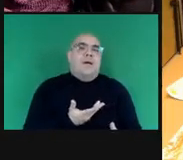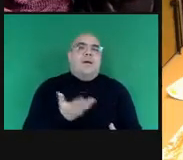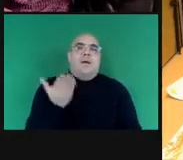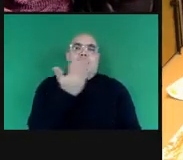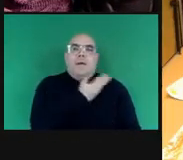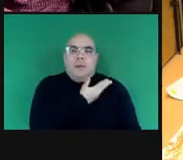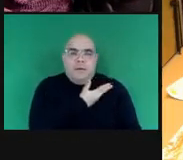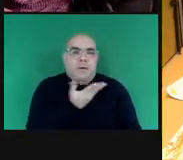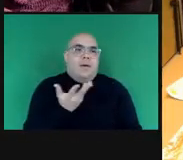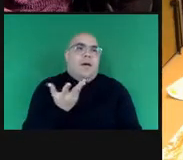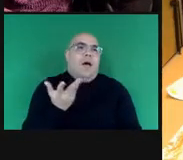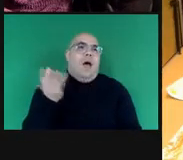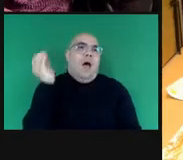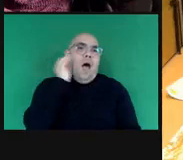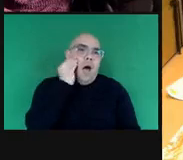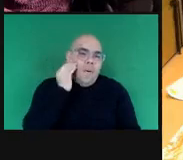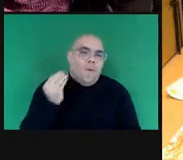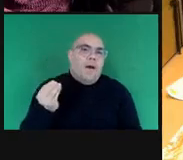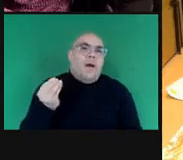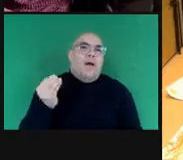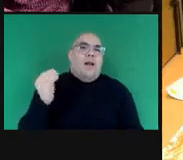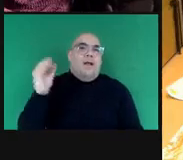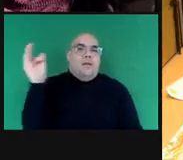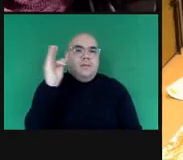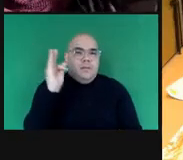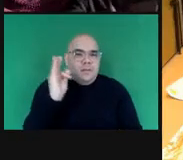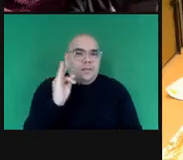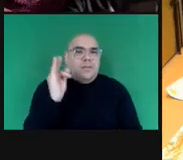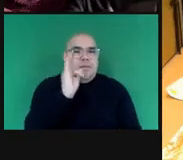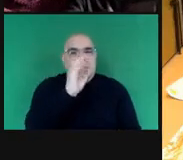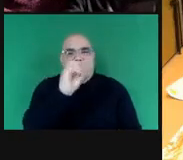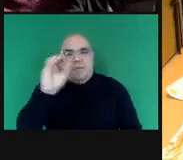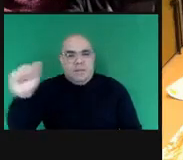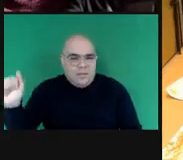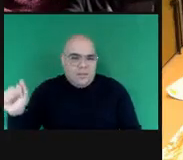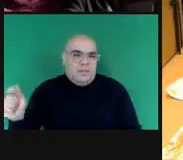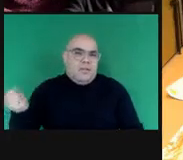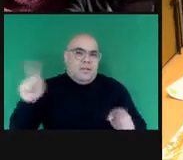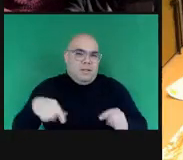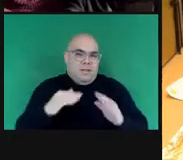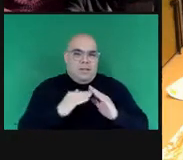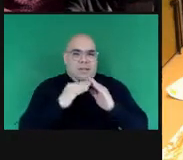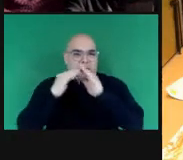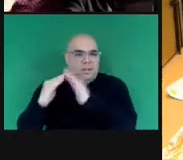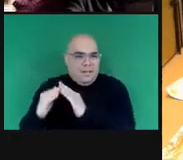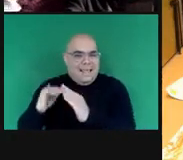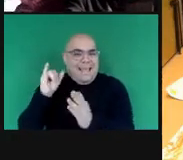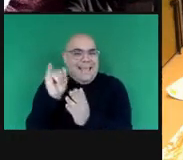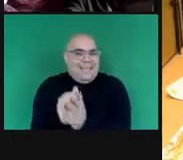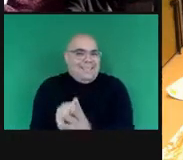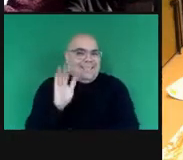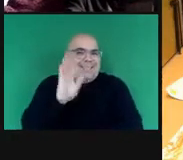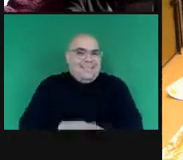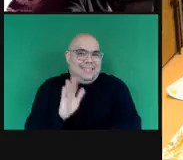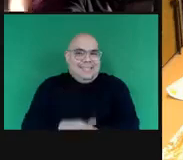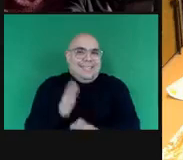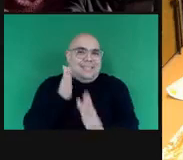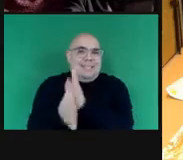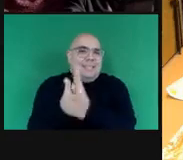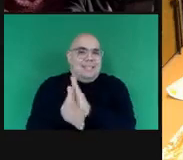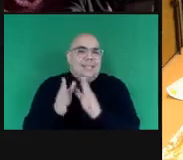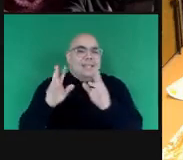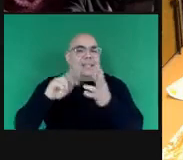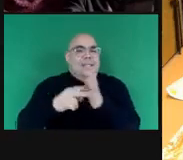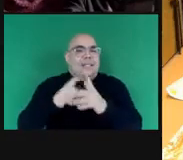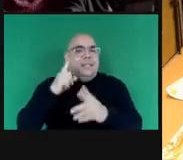sus abuelas, a sus tíos y a los vecinos, ¿no? Esto nos llevó a poder generar un año más